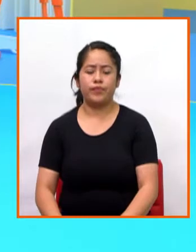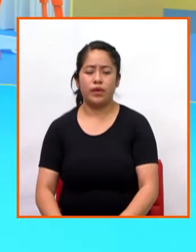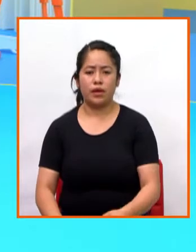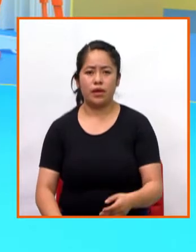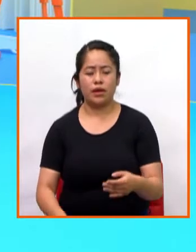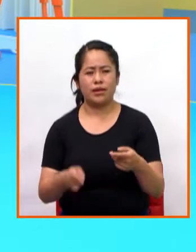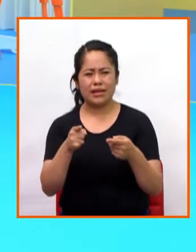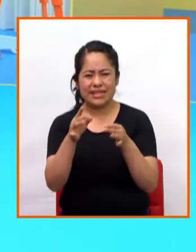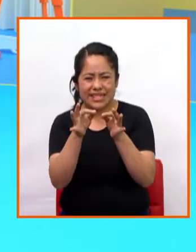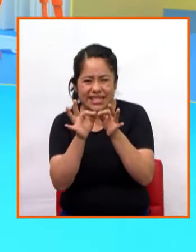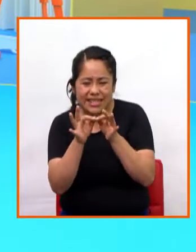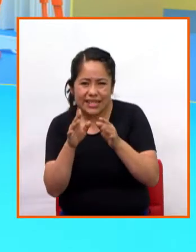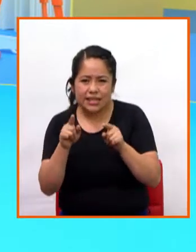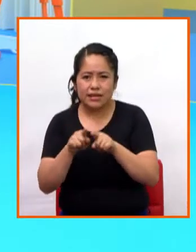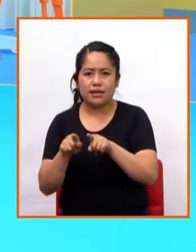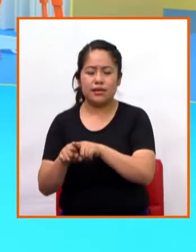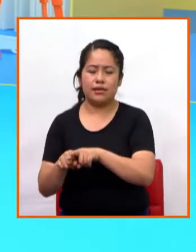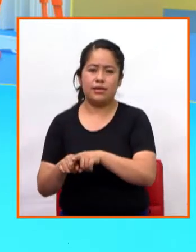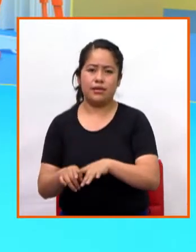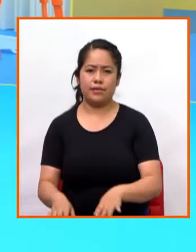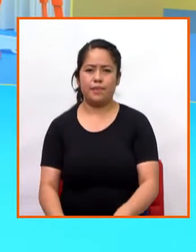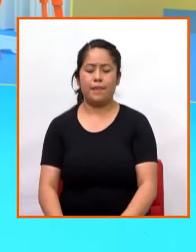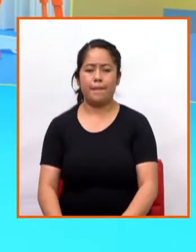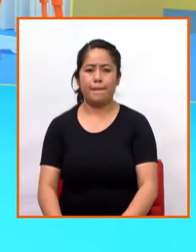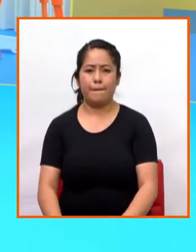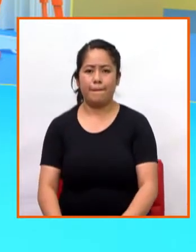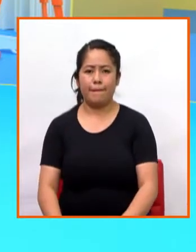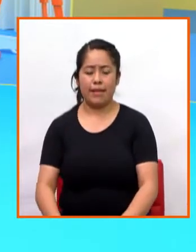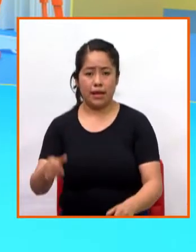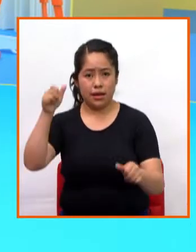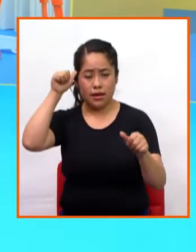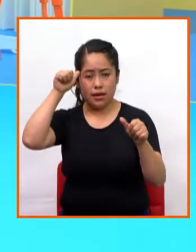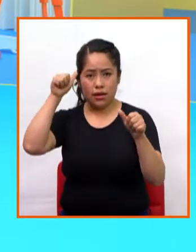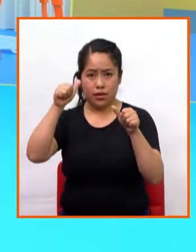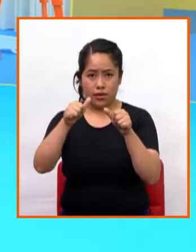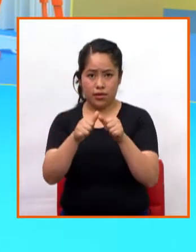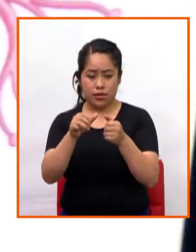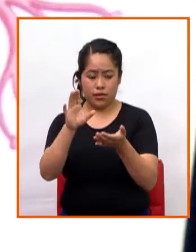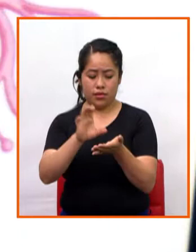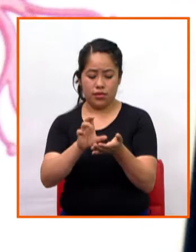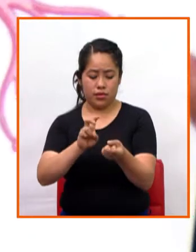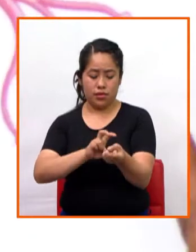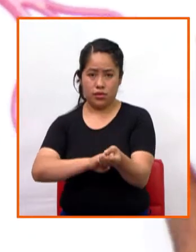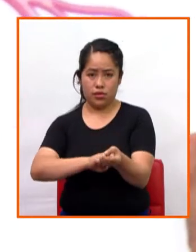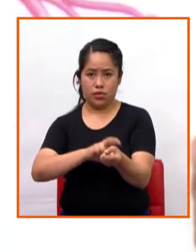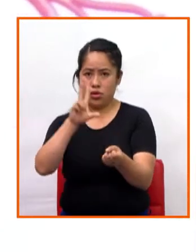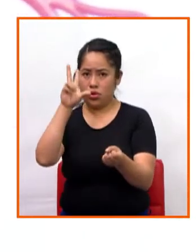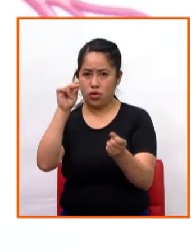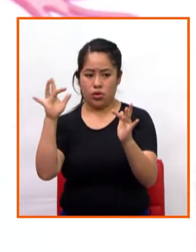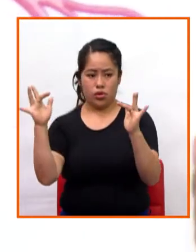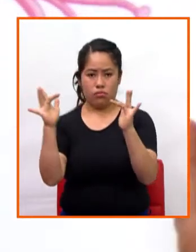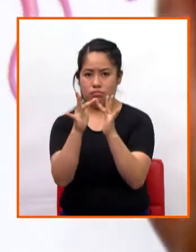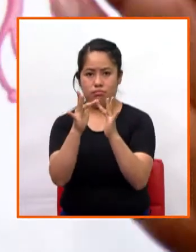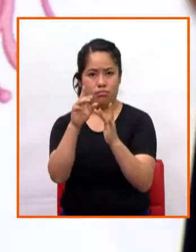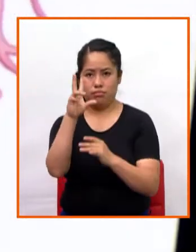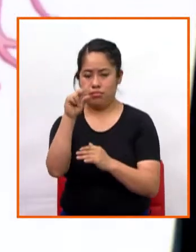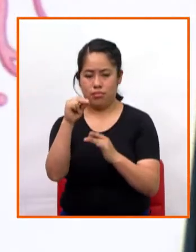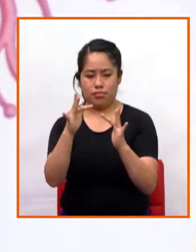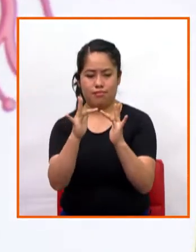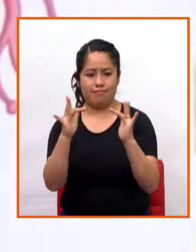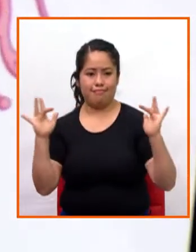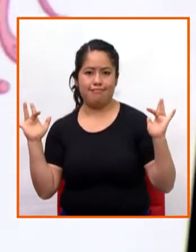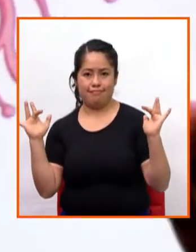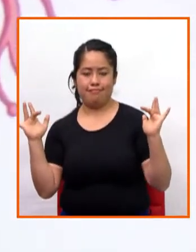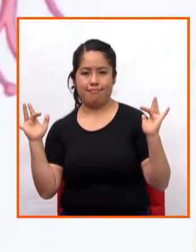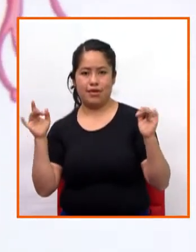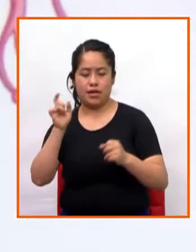delicadas, también es importante recordar que una neurona no toca a otra neurona, se encuentra sola. Y al no